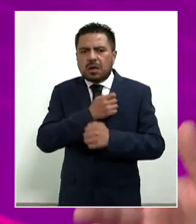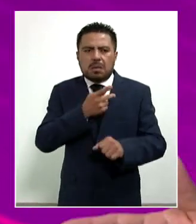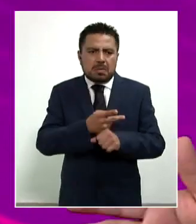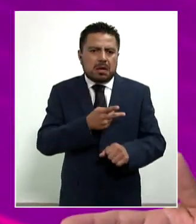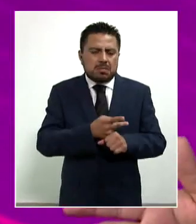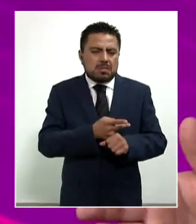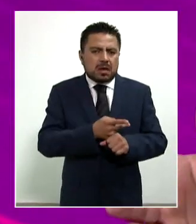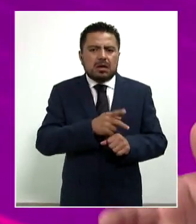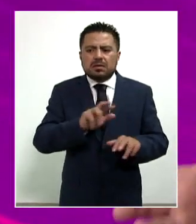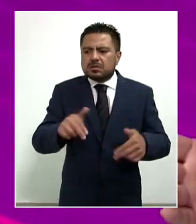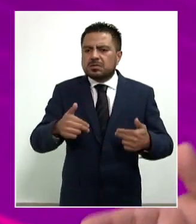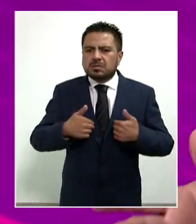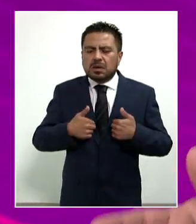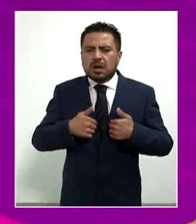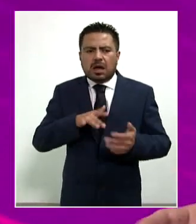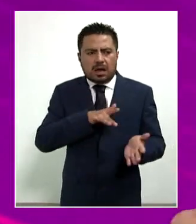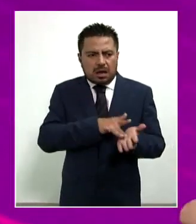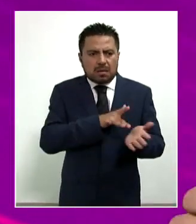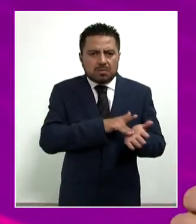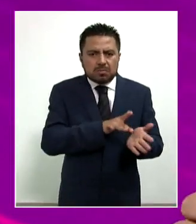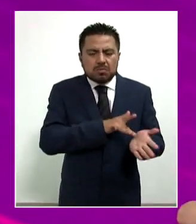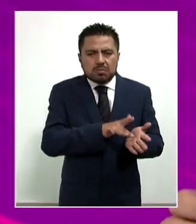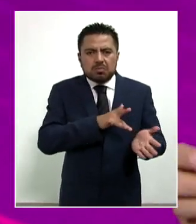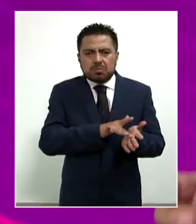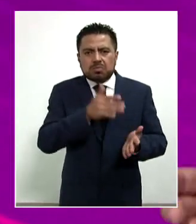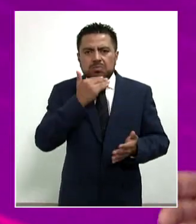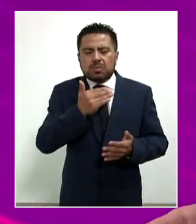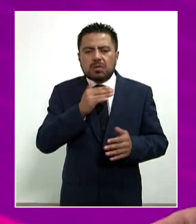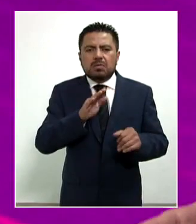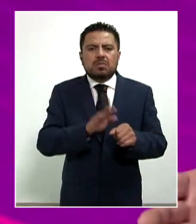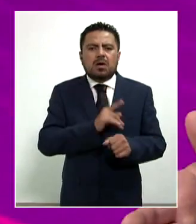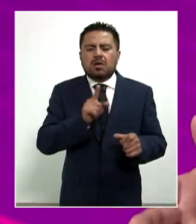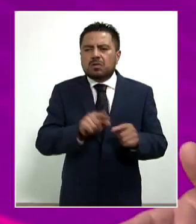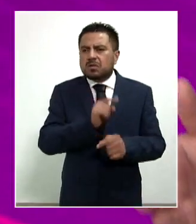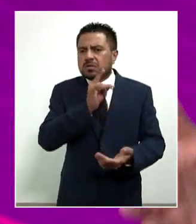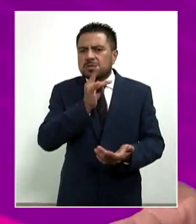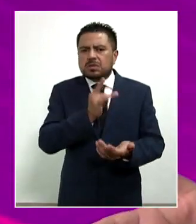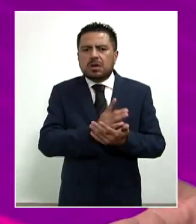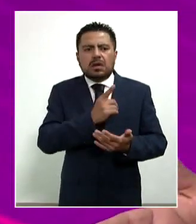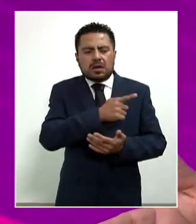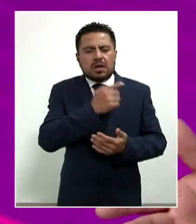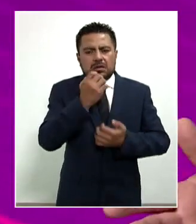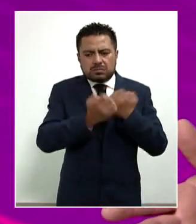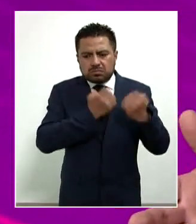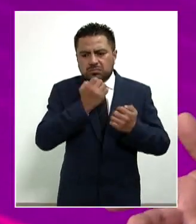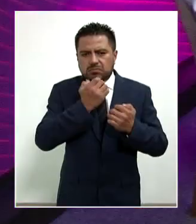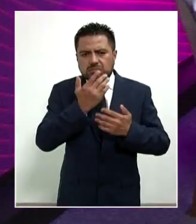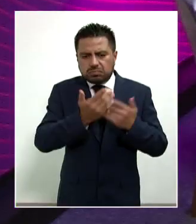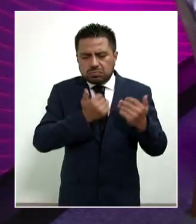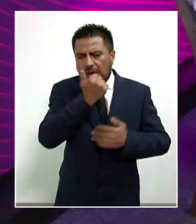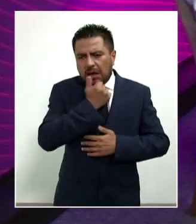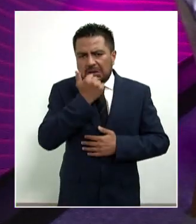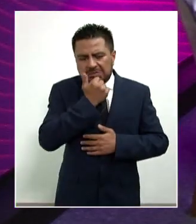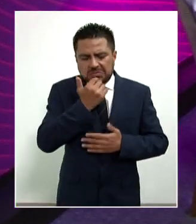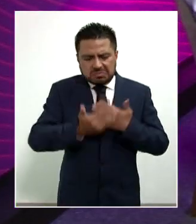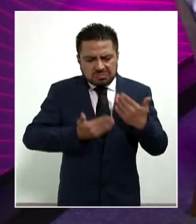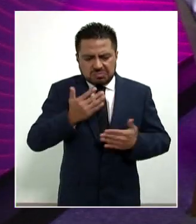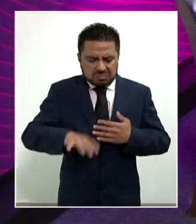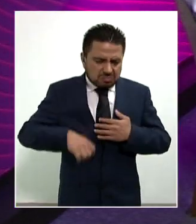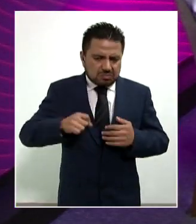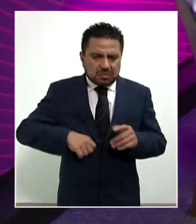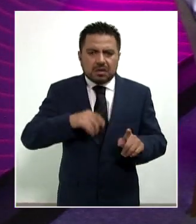superior reciben un apoyo por el simple hecho de estar estudiando. Y que